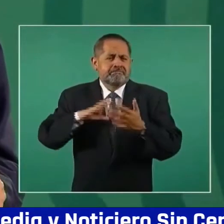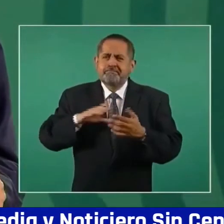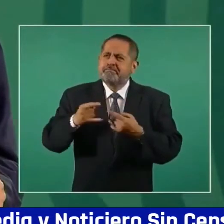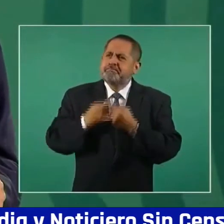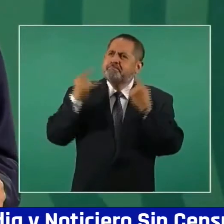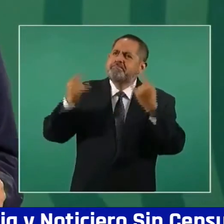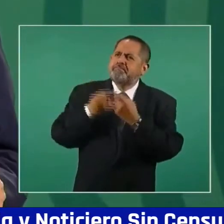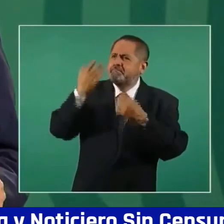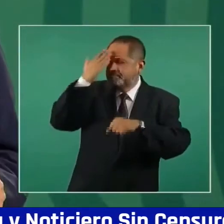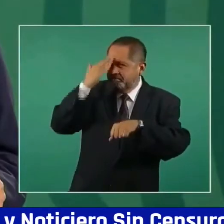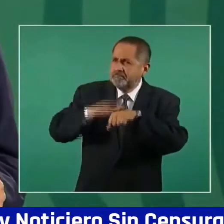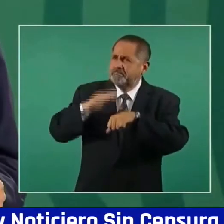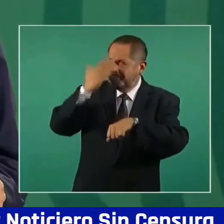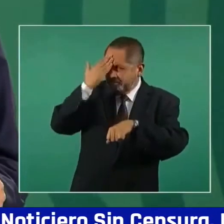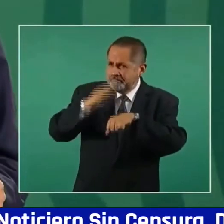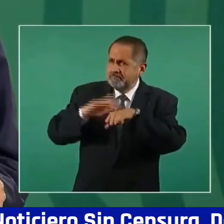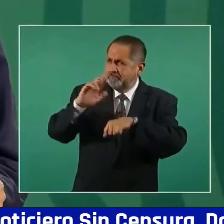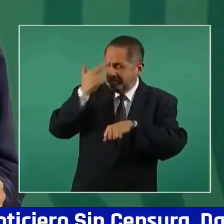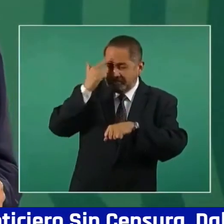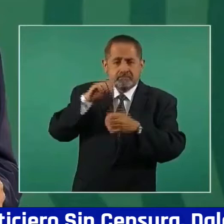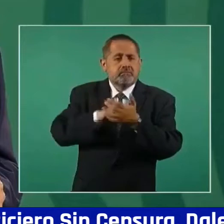en Cuilapan,